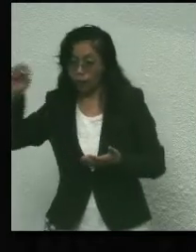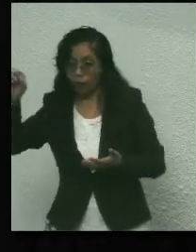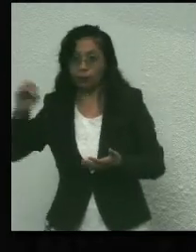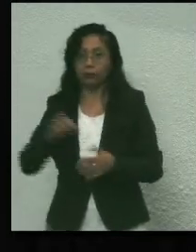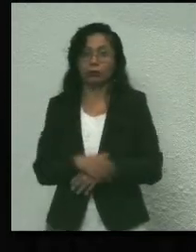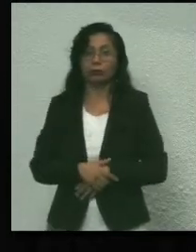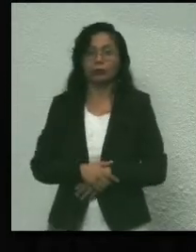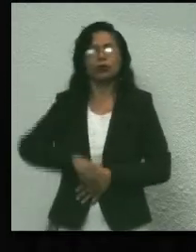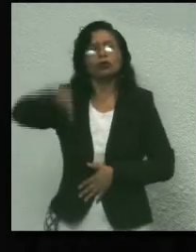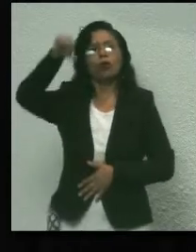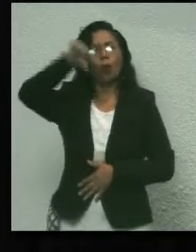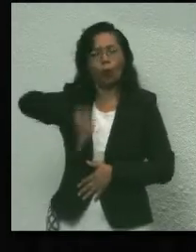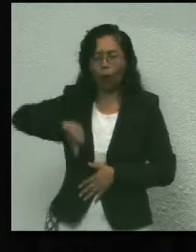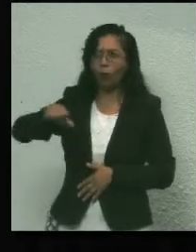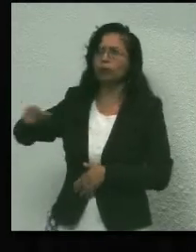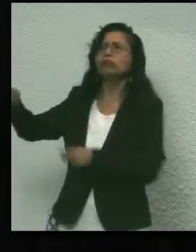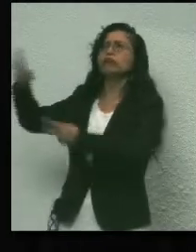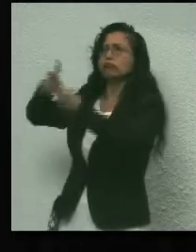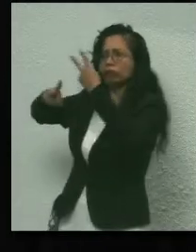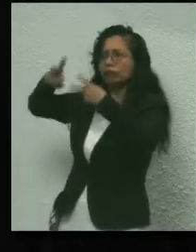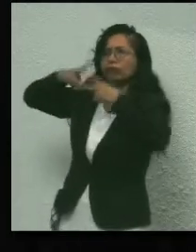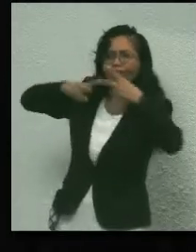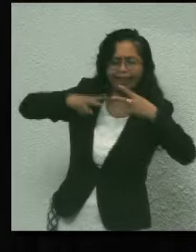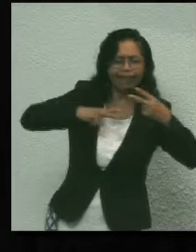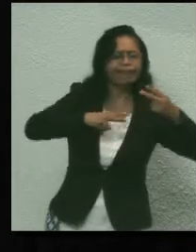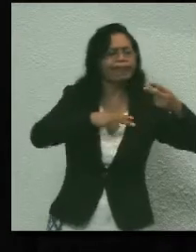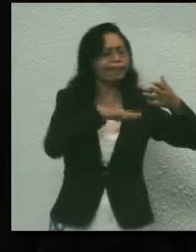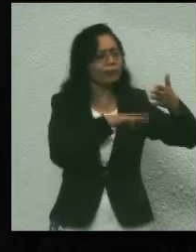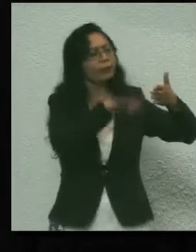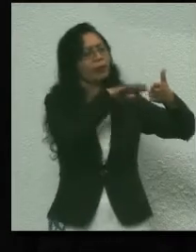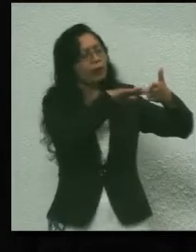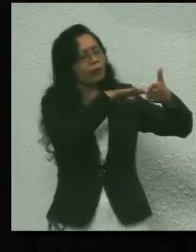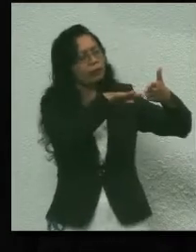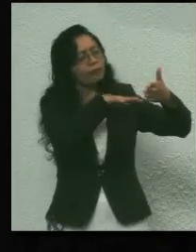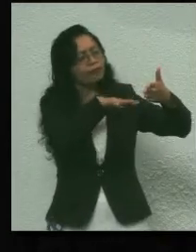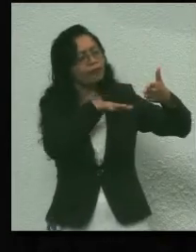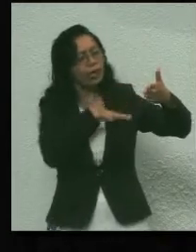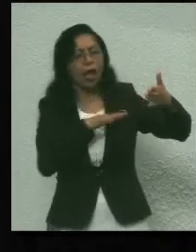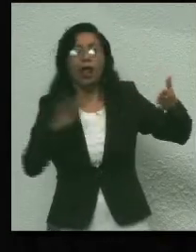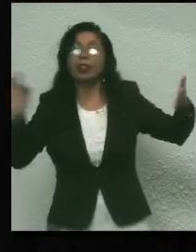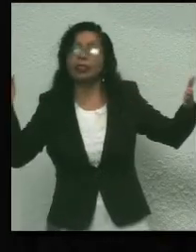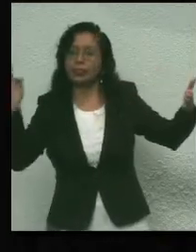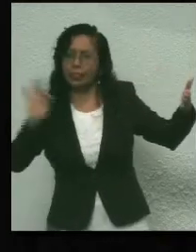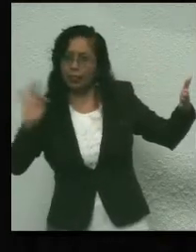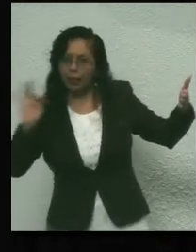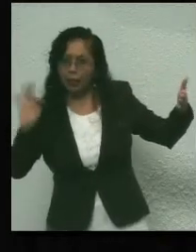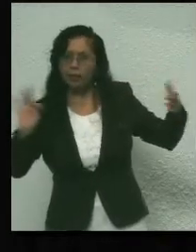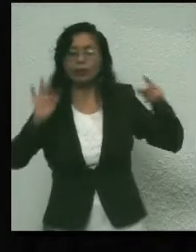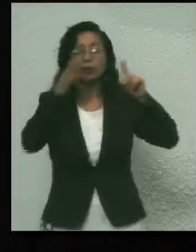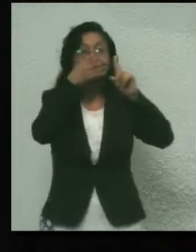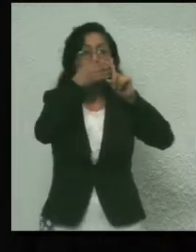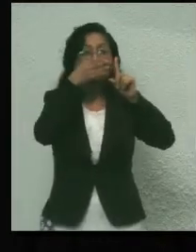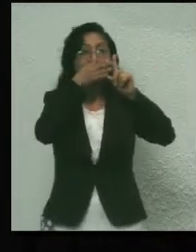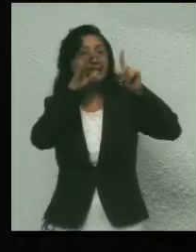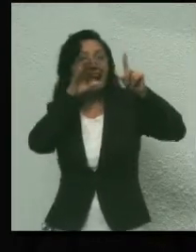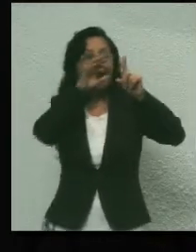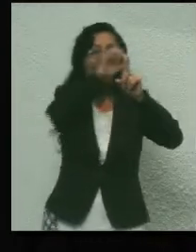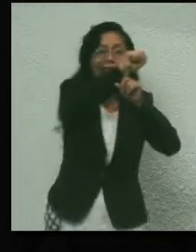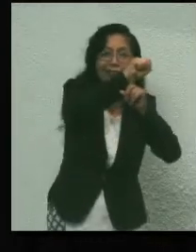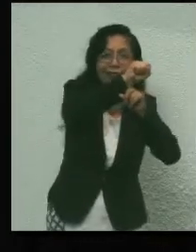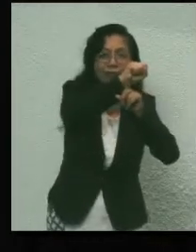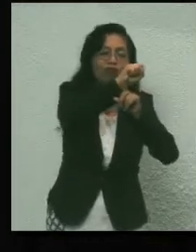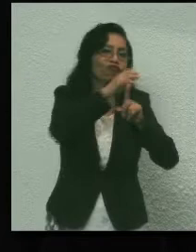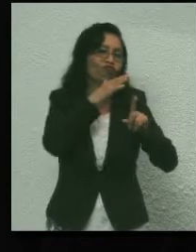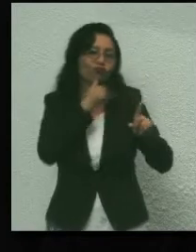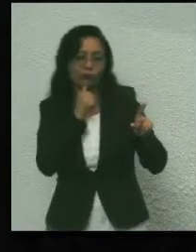venimos a analizar la gestión gubernamental y seguramente no se habrán cumplido las metas originales trazadas debido a la